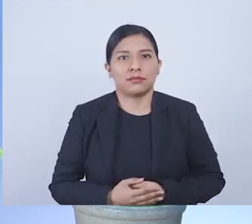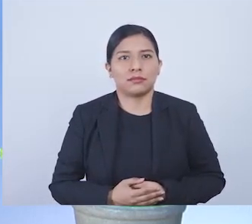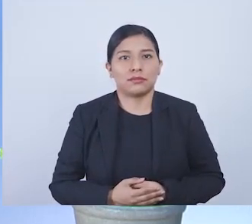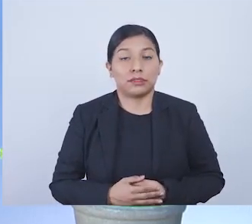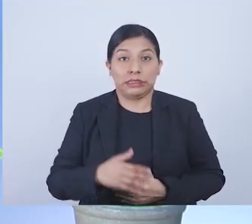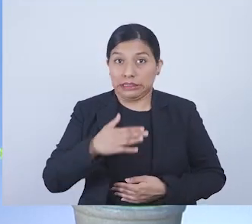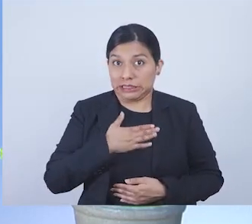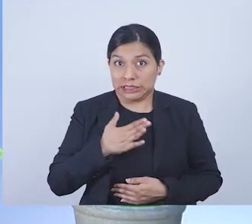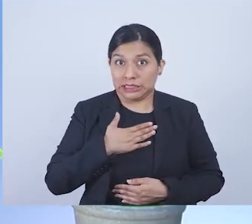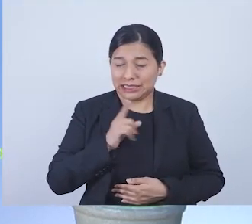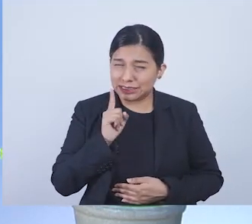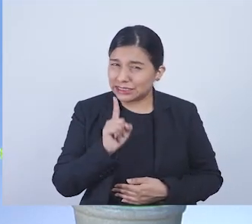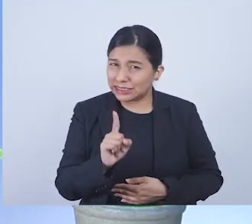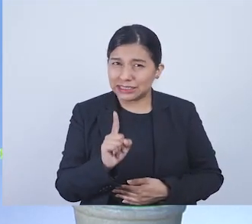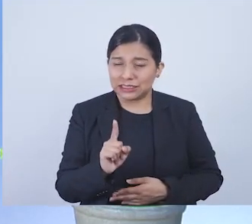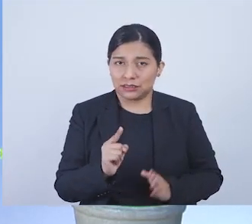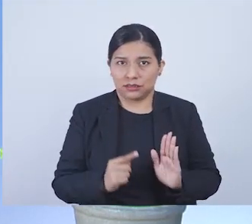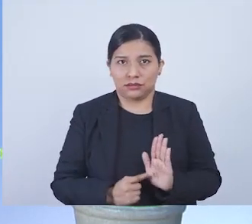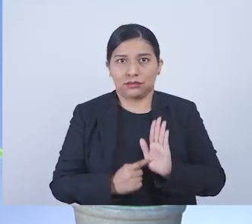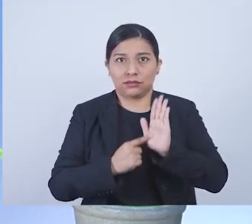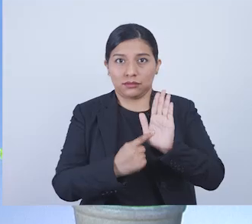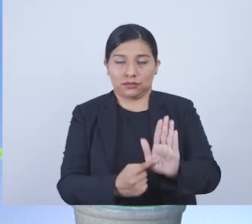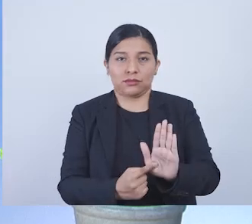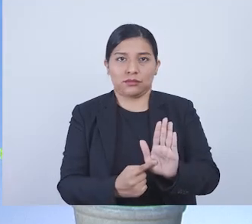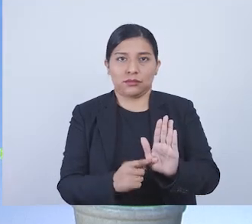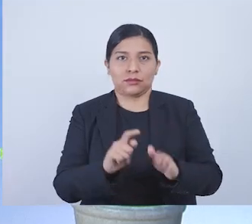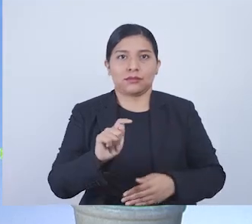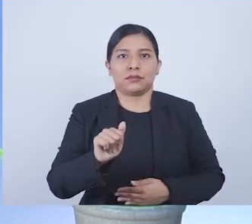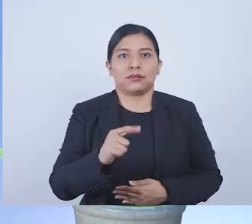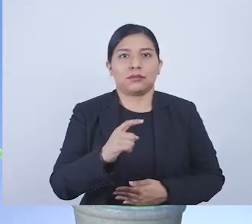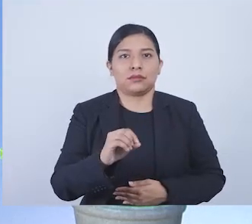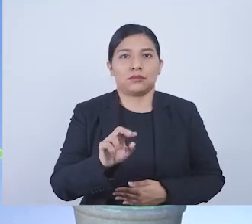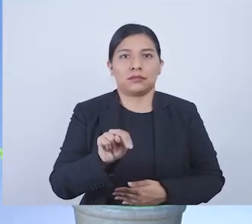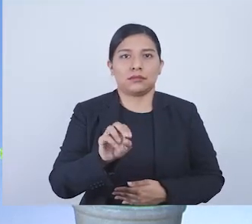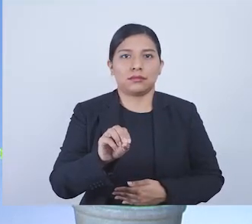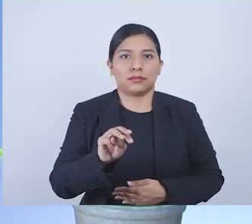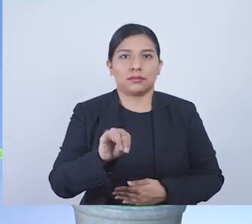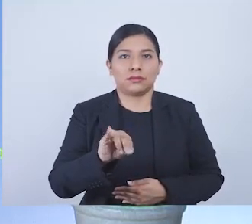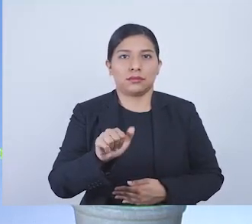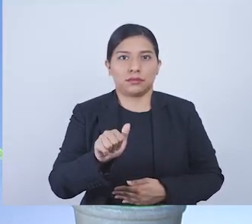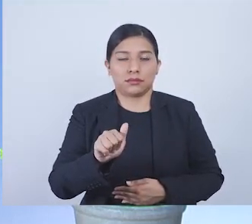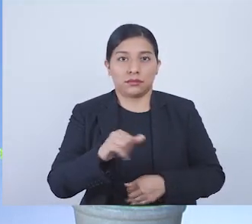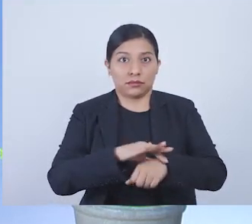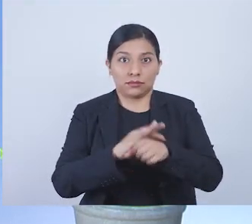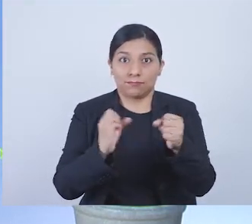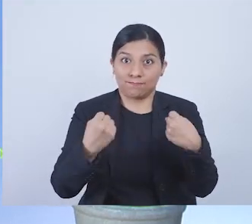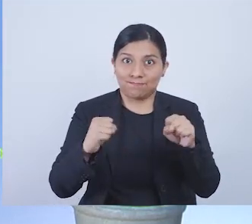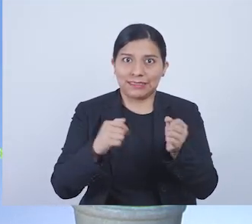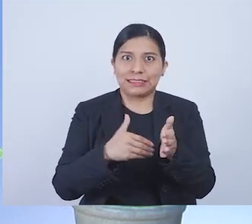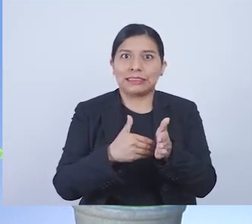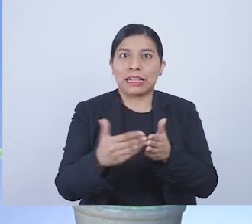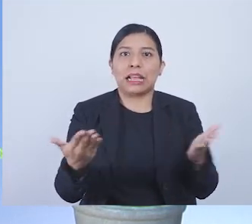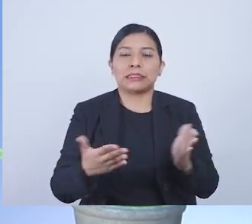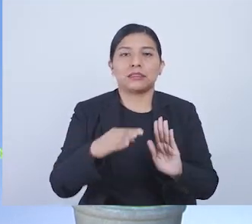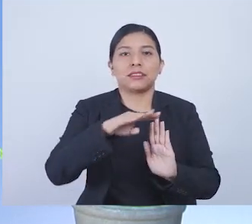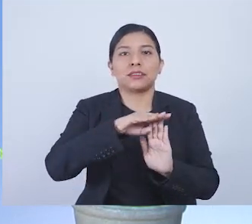teniendo como base la taxonomía psicomotriz, mire, se empezaron a hacer guías